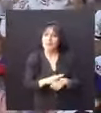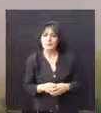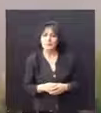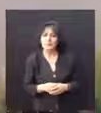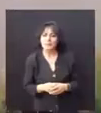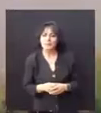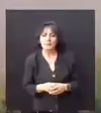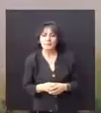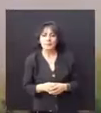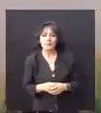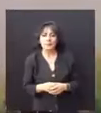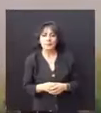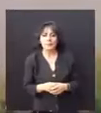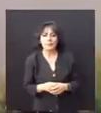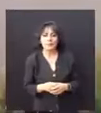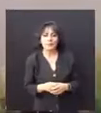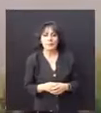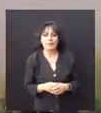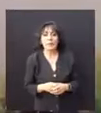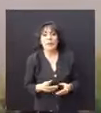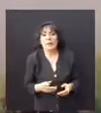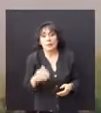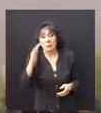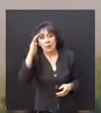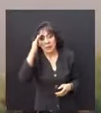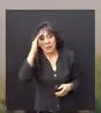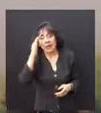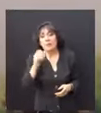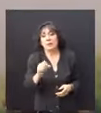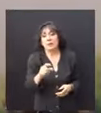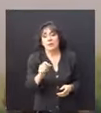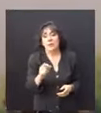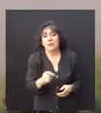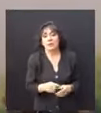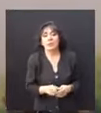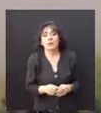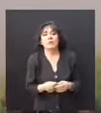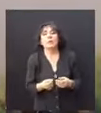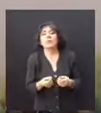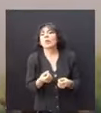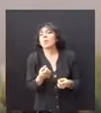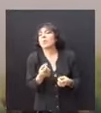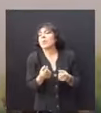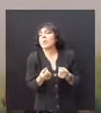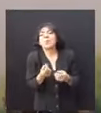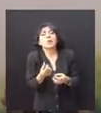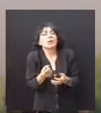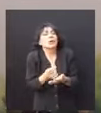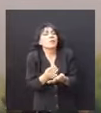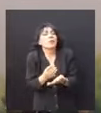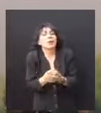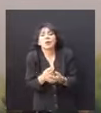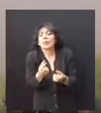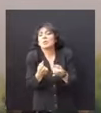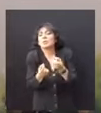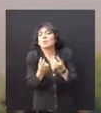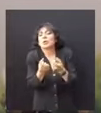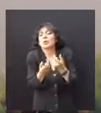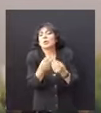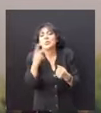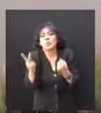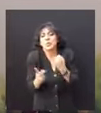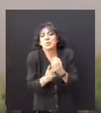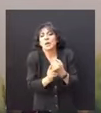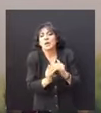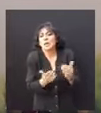Decían que no iba a haber inversión extranjera directa, pues estamos en el récord de inversión extranjera directa